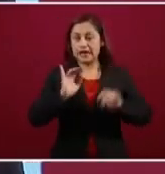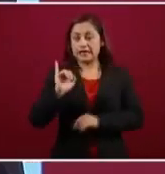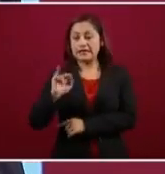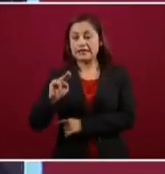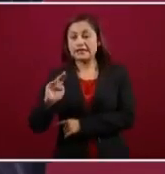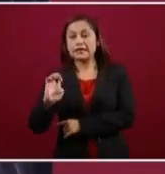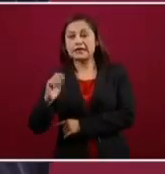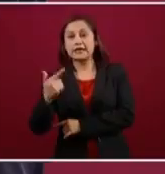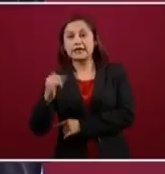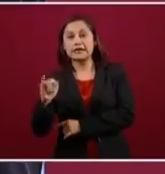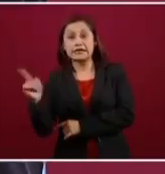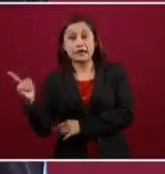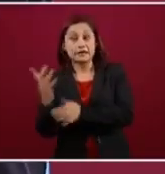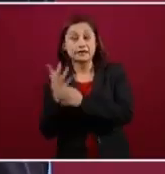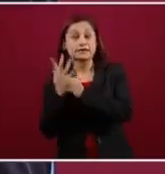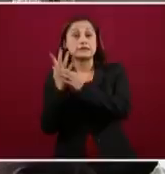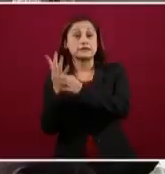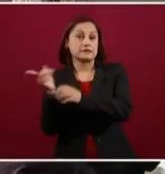INEGI